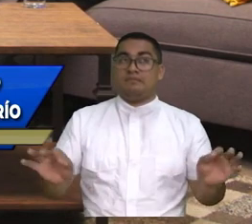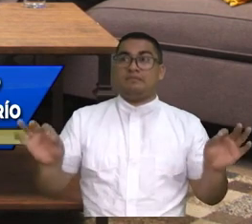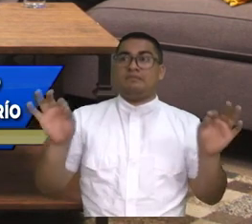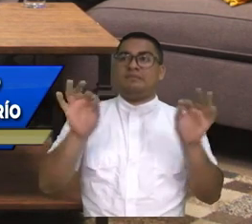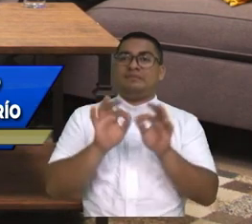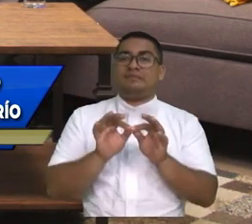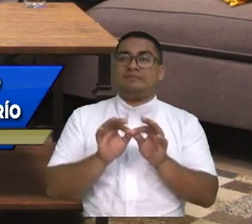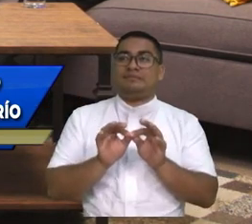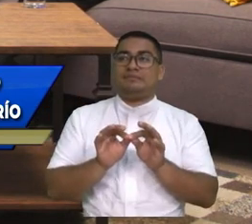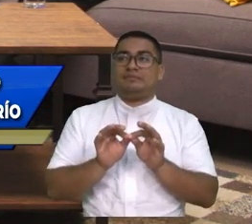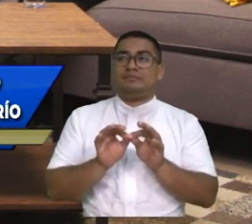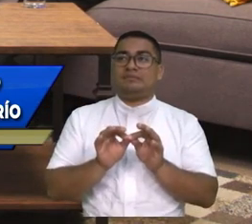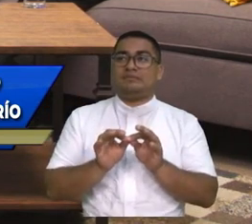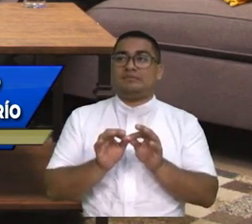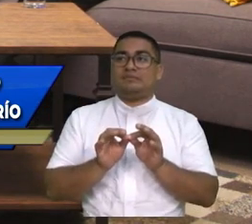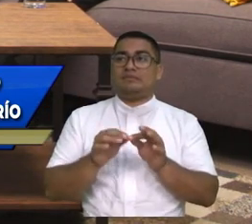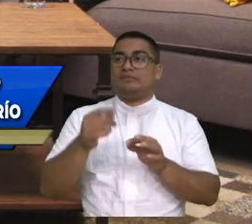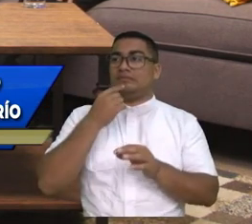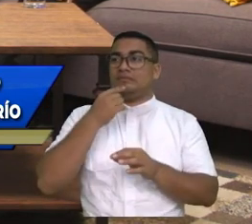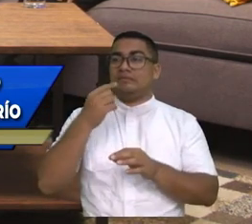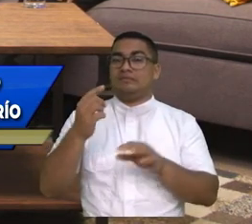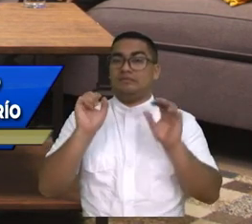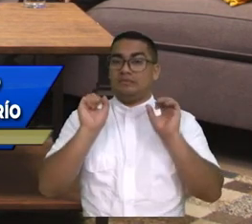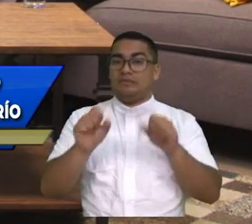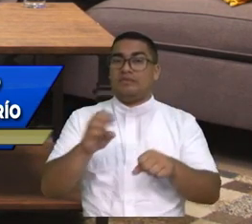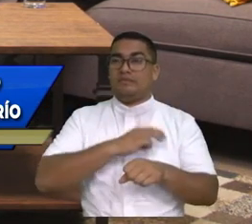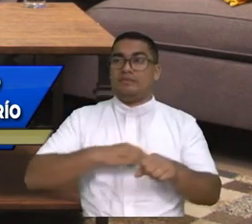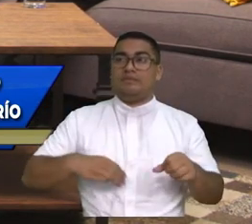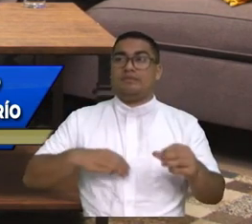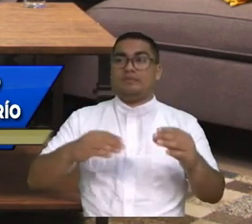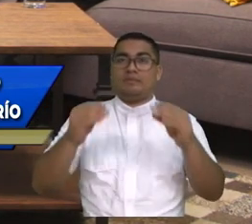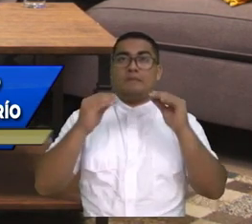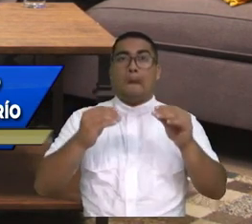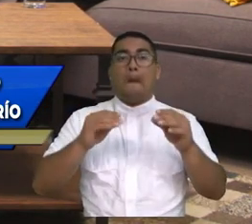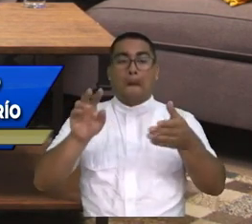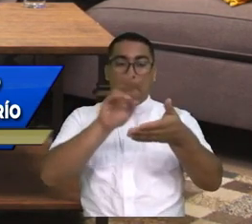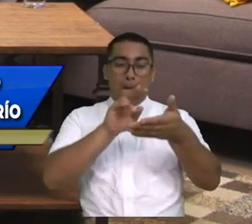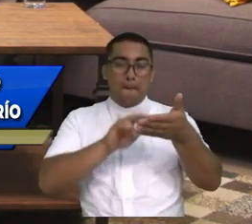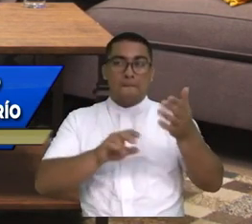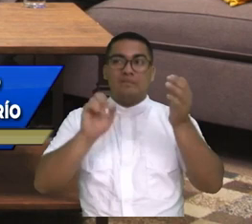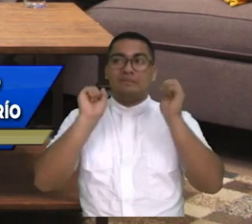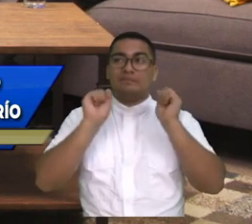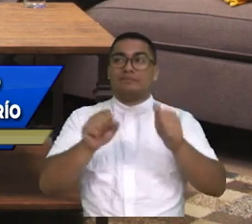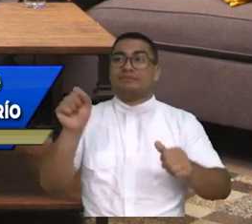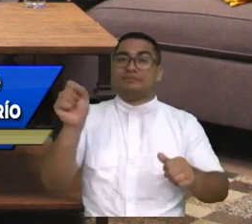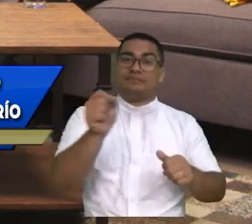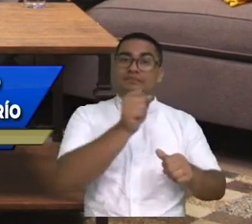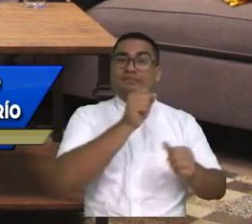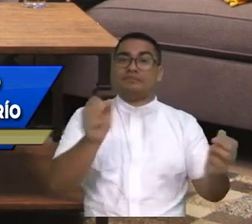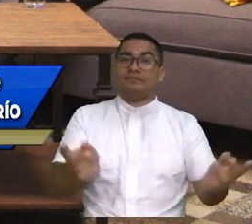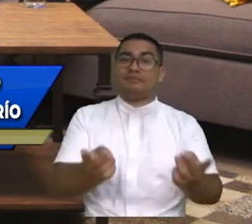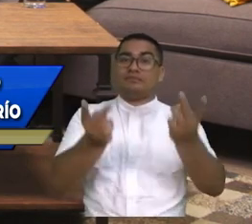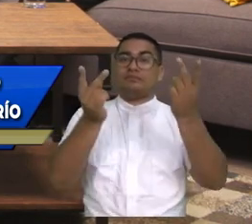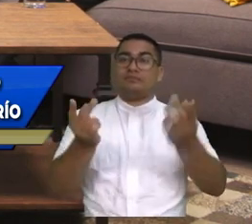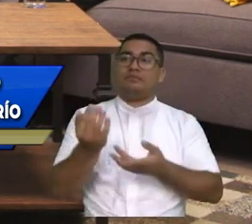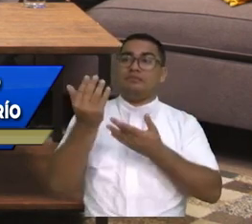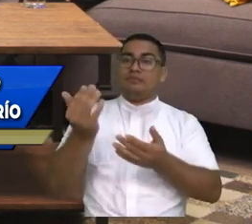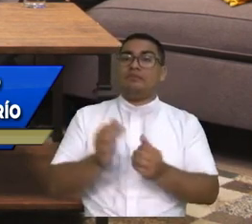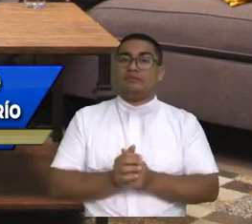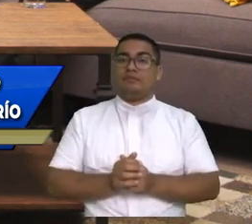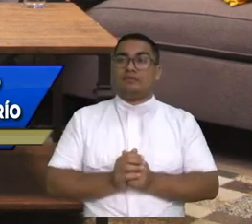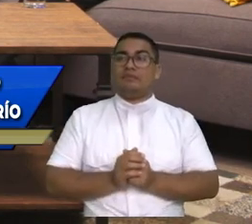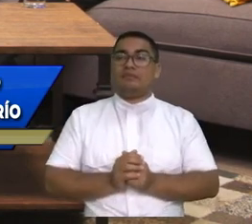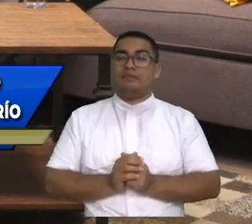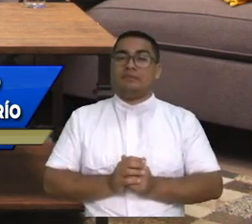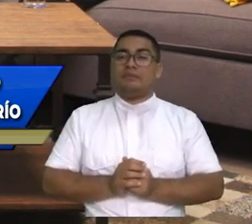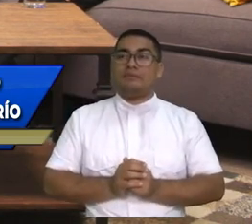celebra y está disponible en la página web del Ministerio de Educación, en la colección Cantos de Vida y Esperanza, okay. ese